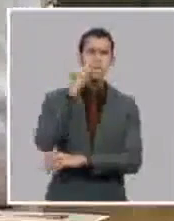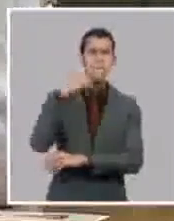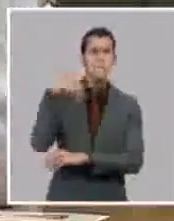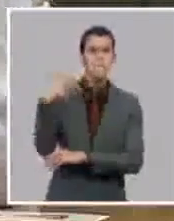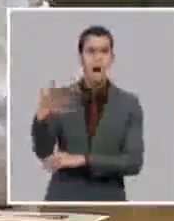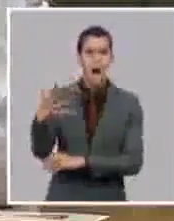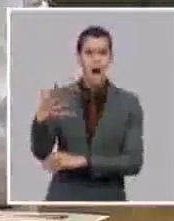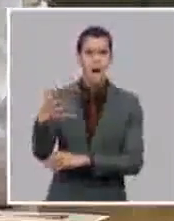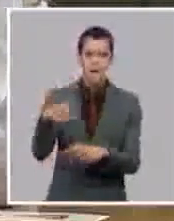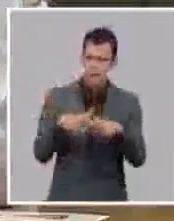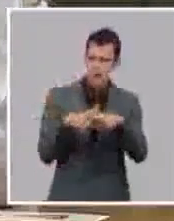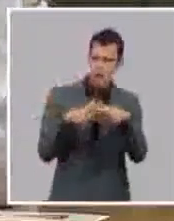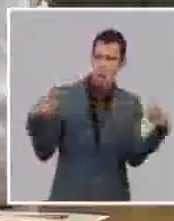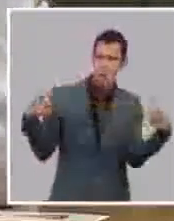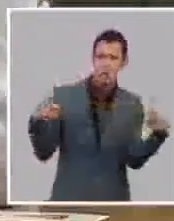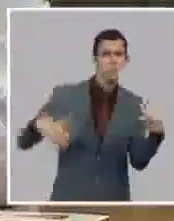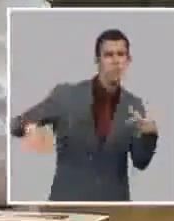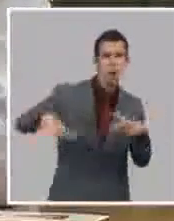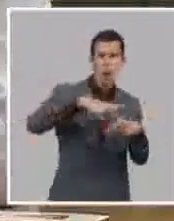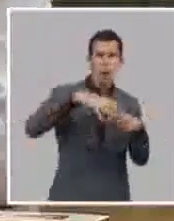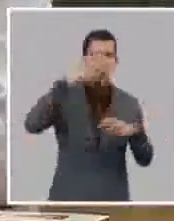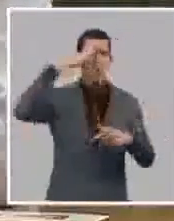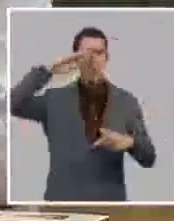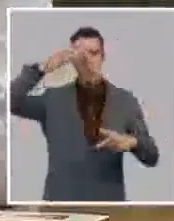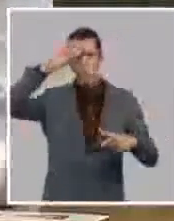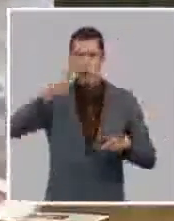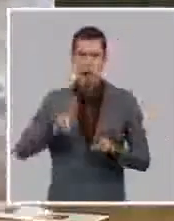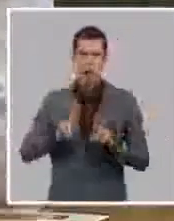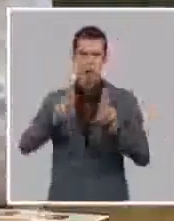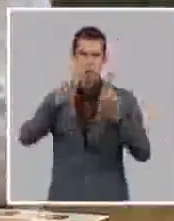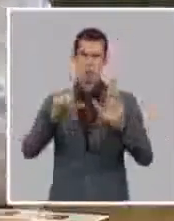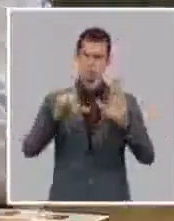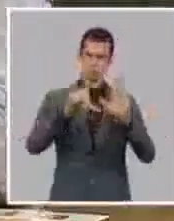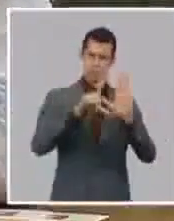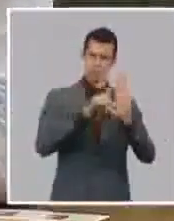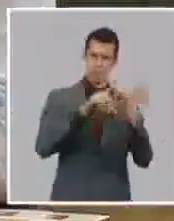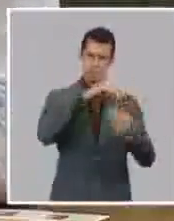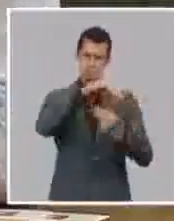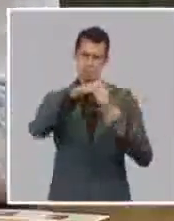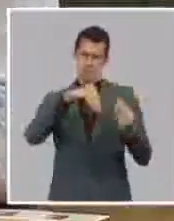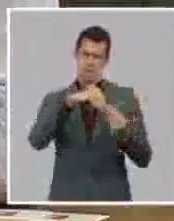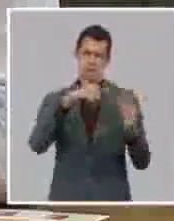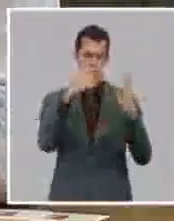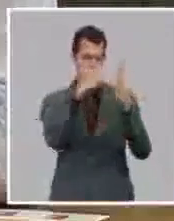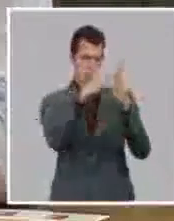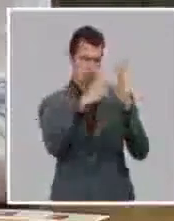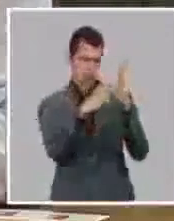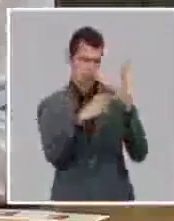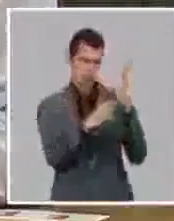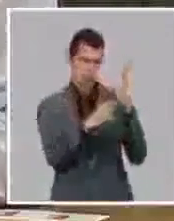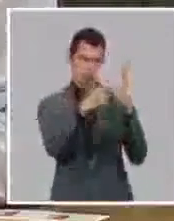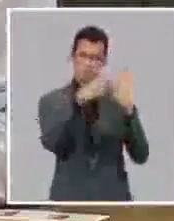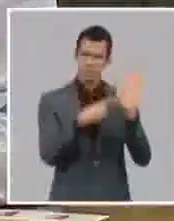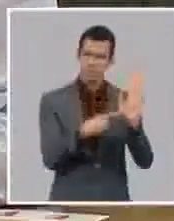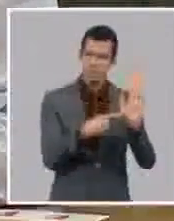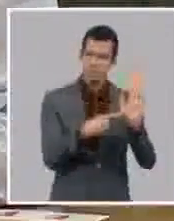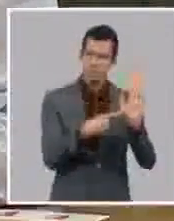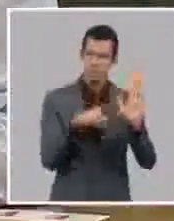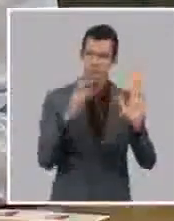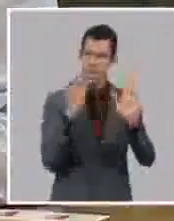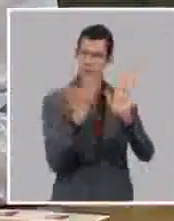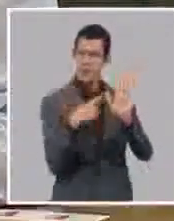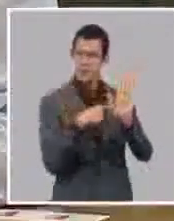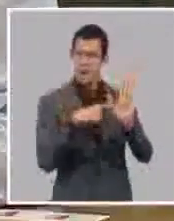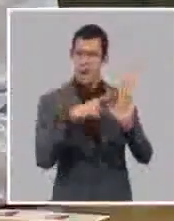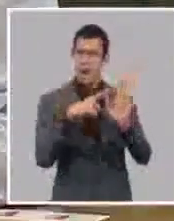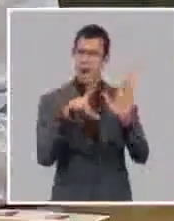y es una Constitución que tiene que ser respetada, que tiene que ser apoyada. Y por lo tanto, aquí hay personas que van